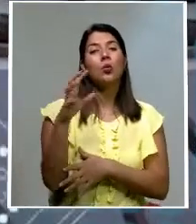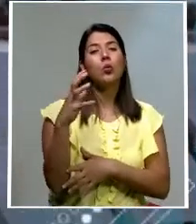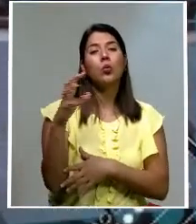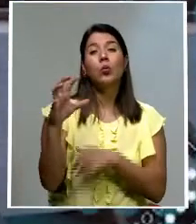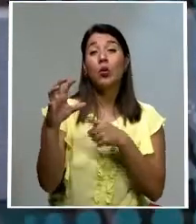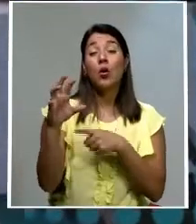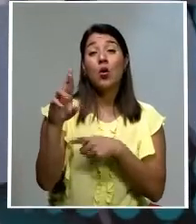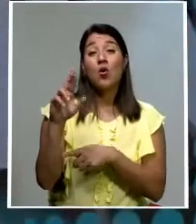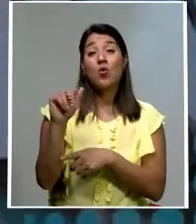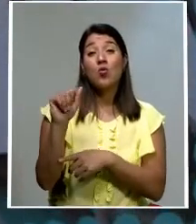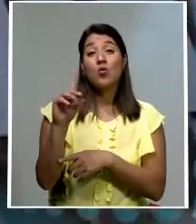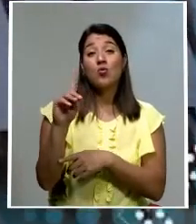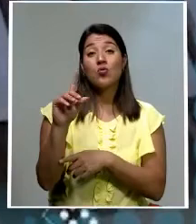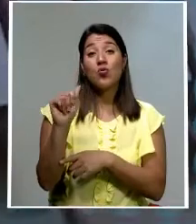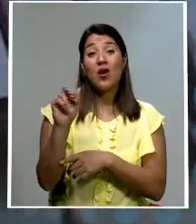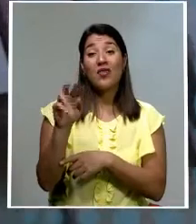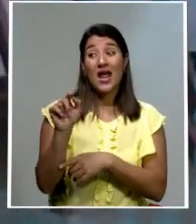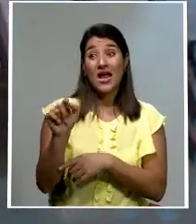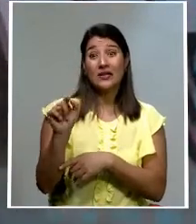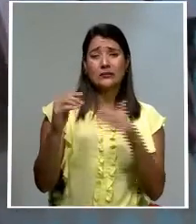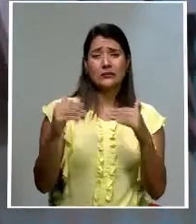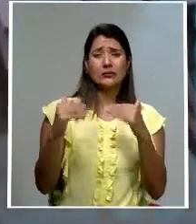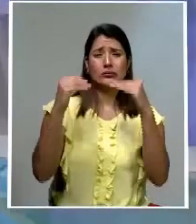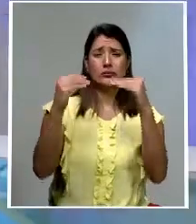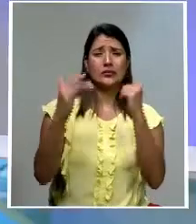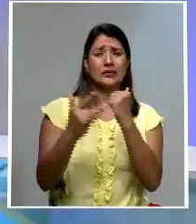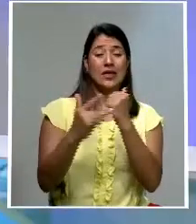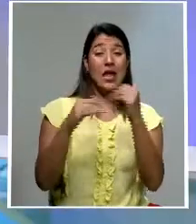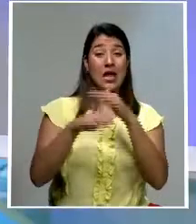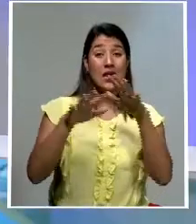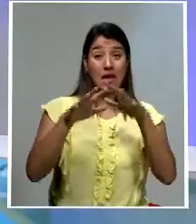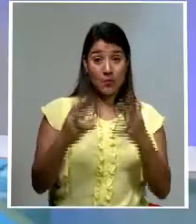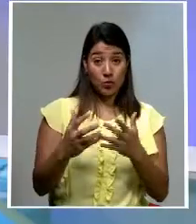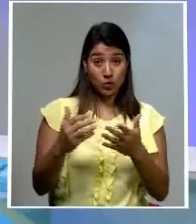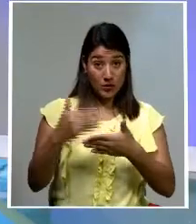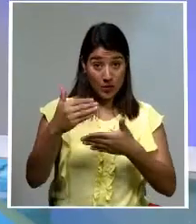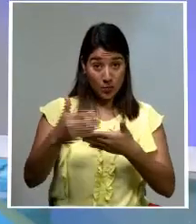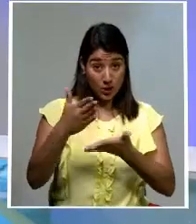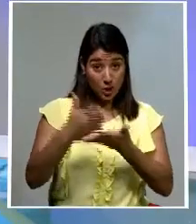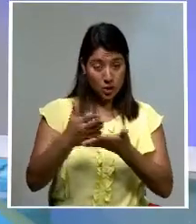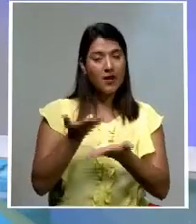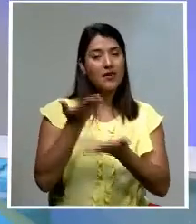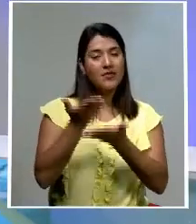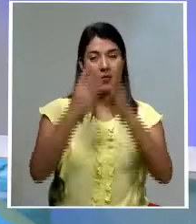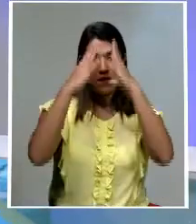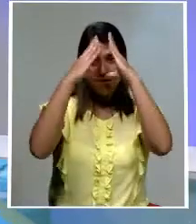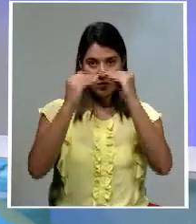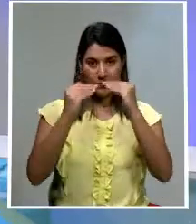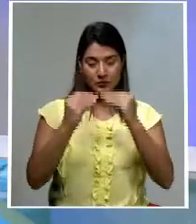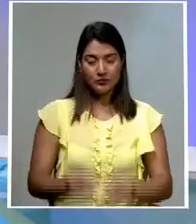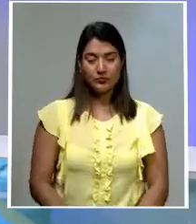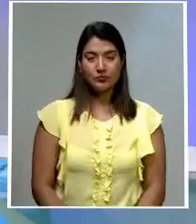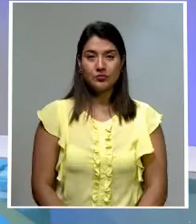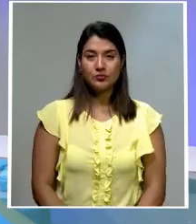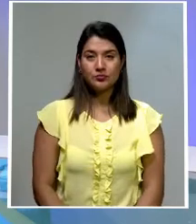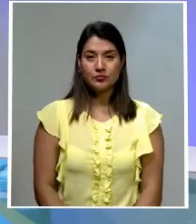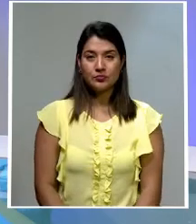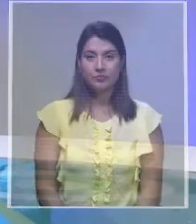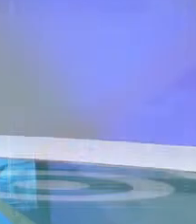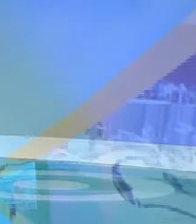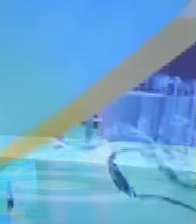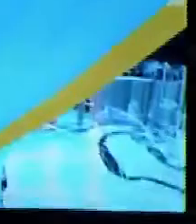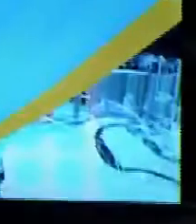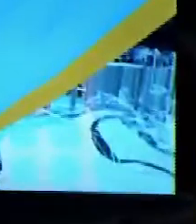más avanzado del mundo. Al volver del corte le traemos los detalles de esta inauguración.